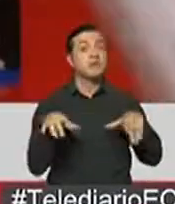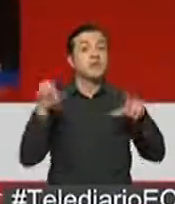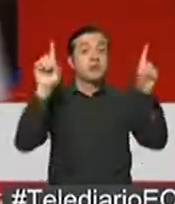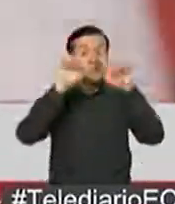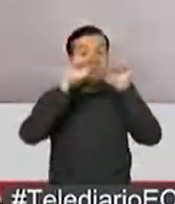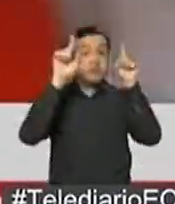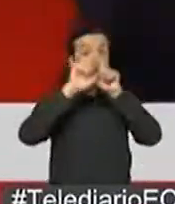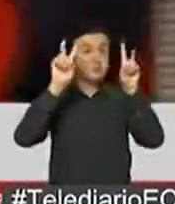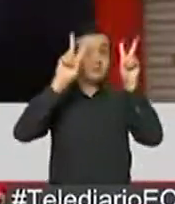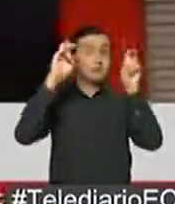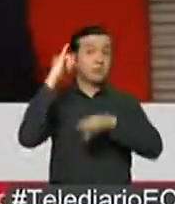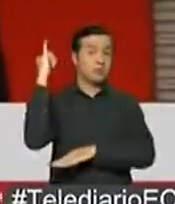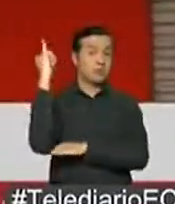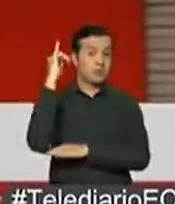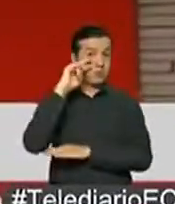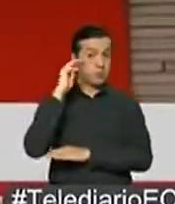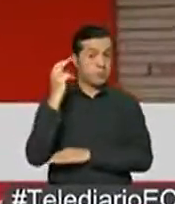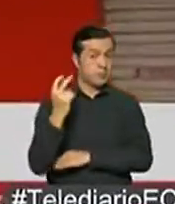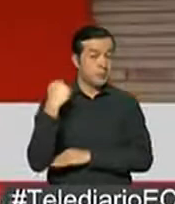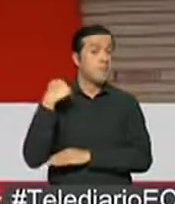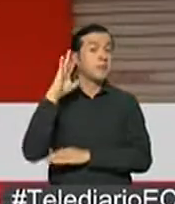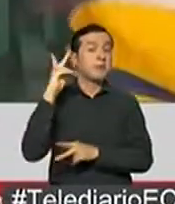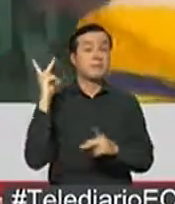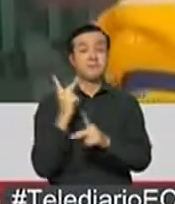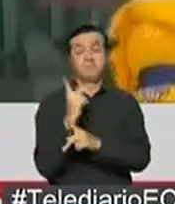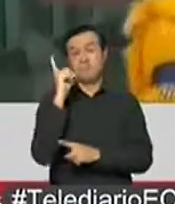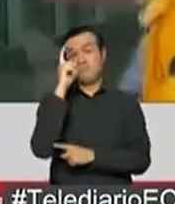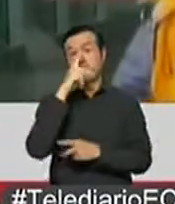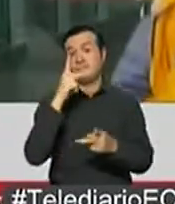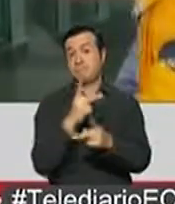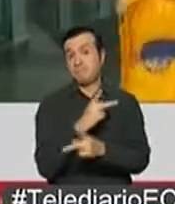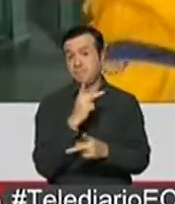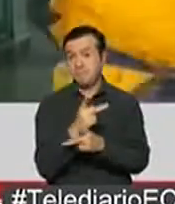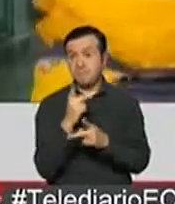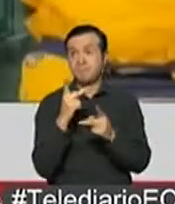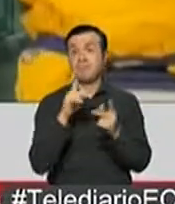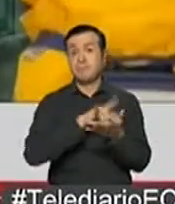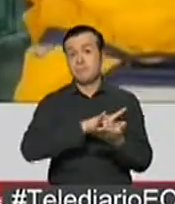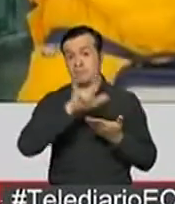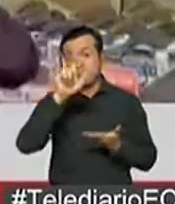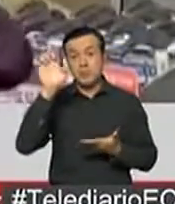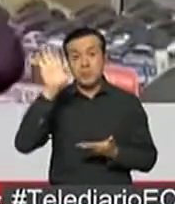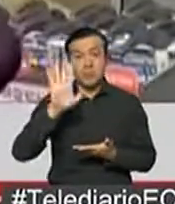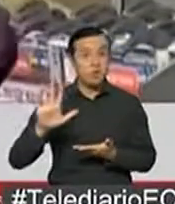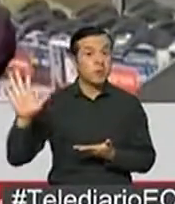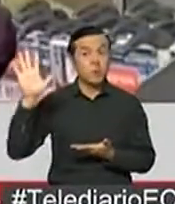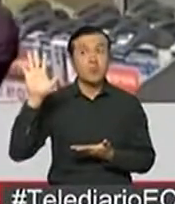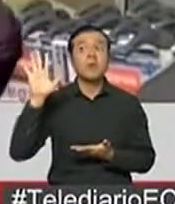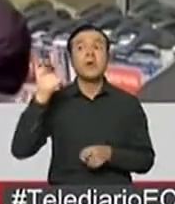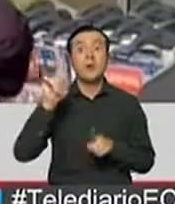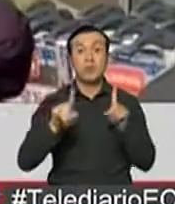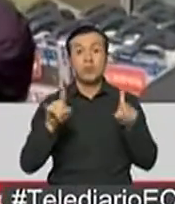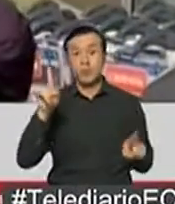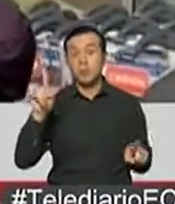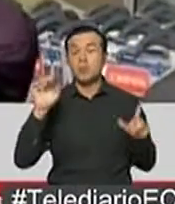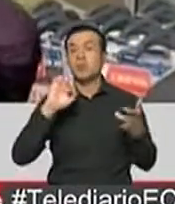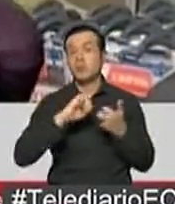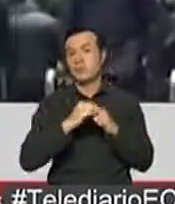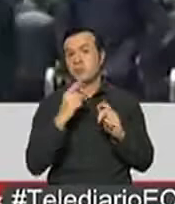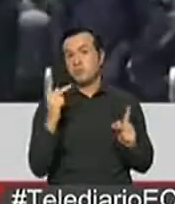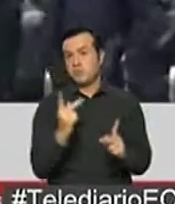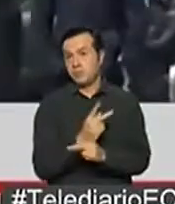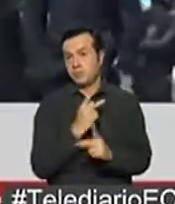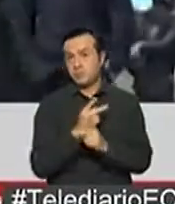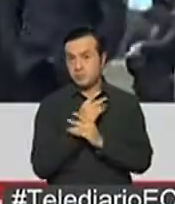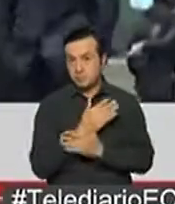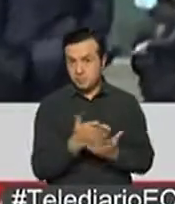ligadas a la industria turística han sido las más las grandes aerolíneas europeas sufrieron algunas de las pérdidas más notorias